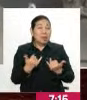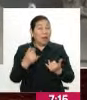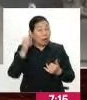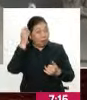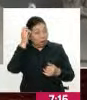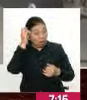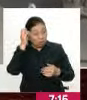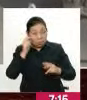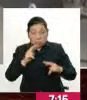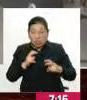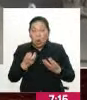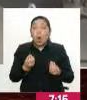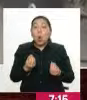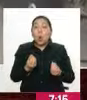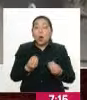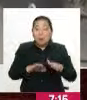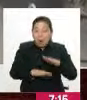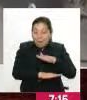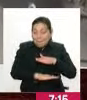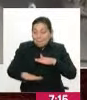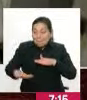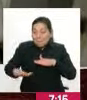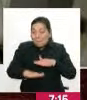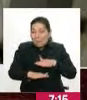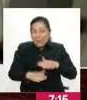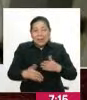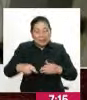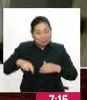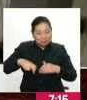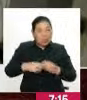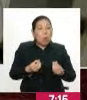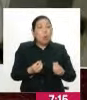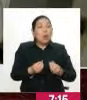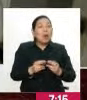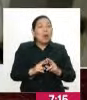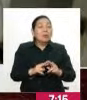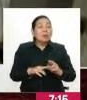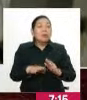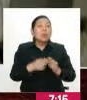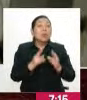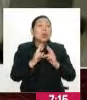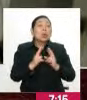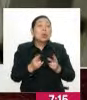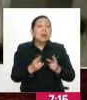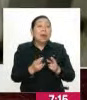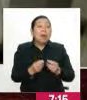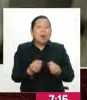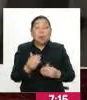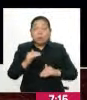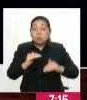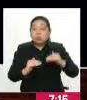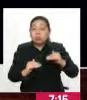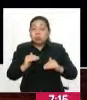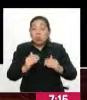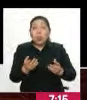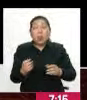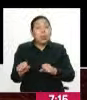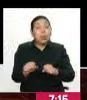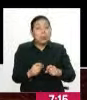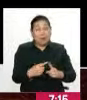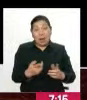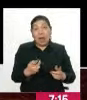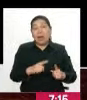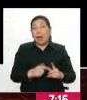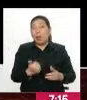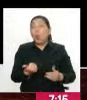básicamente es identificar los suelos, cuál es la respuesta, de dinámica de los suelos ante la ocurrencia de un sismo. En